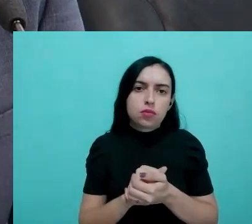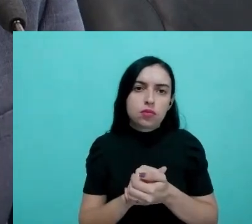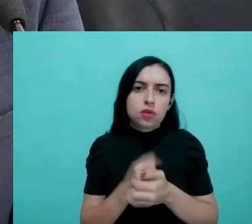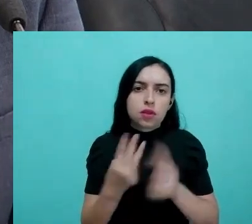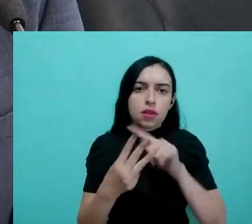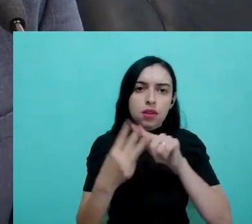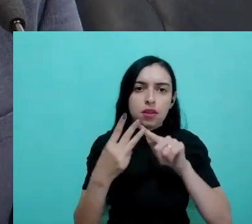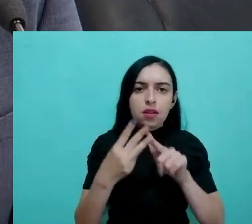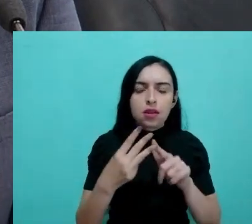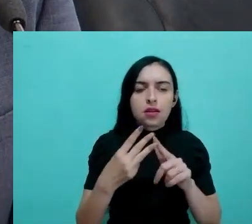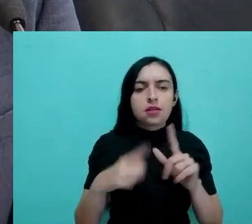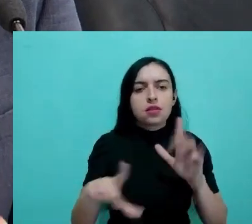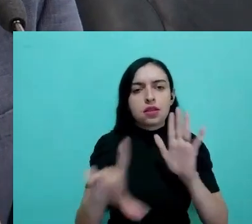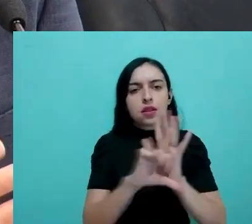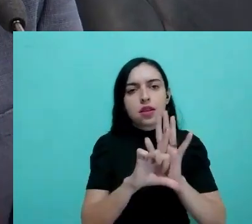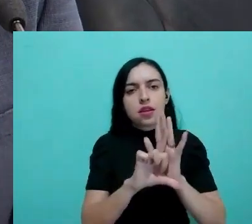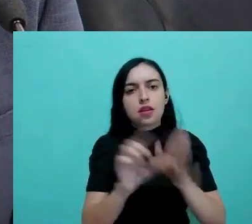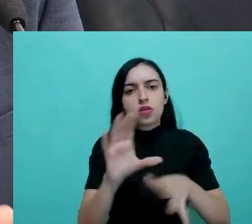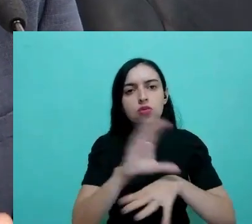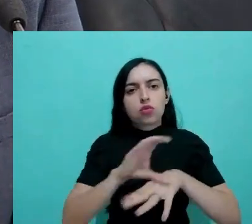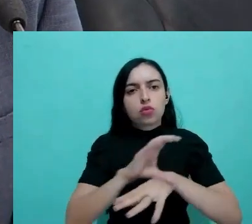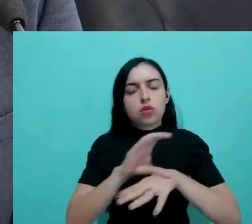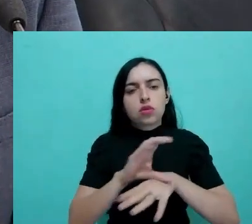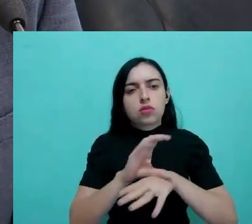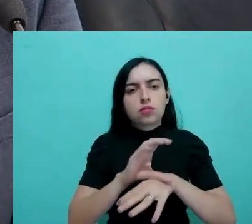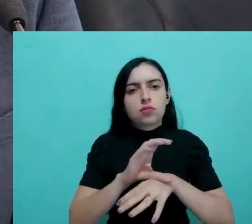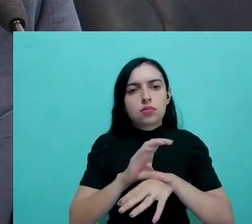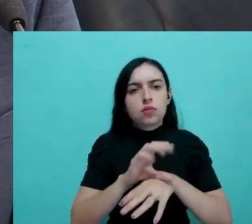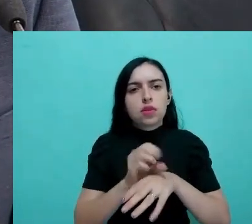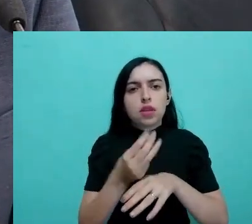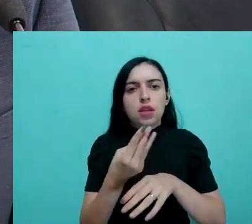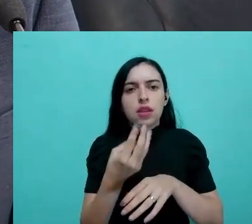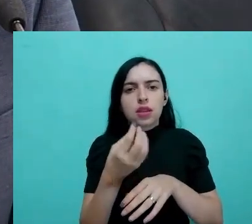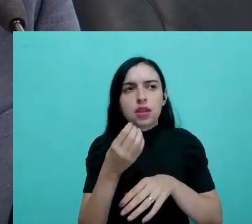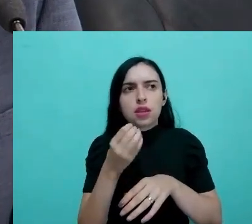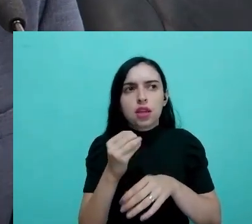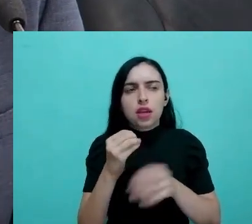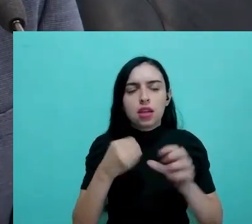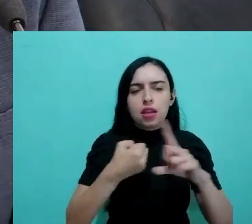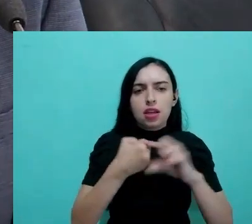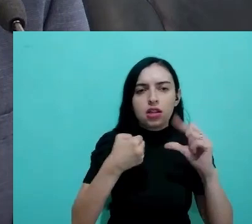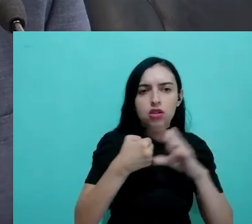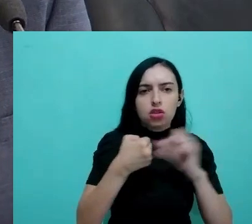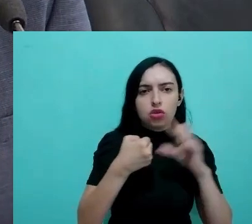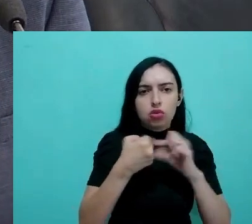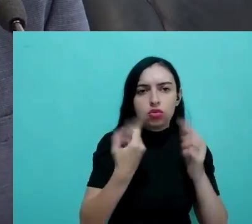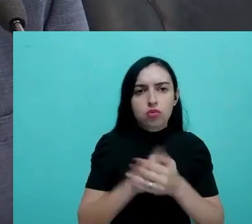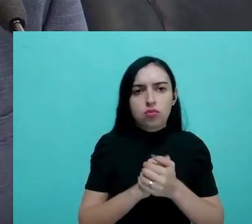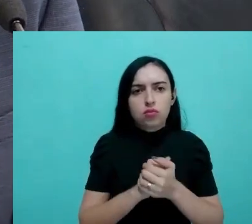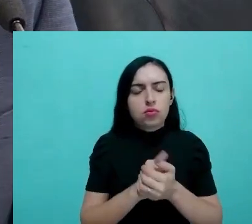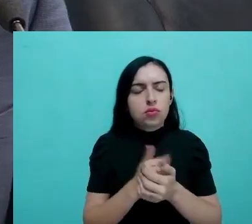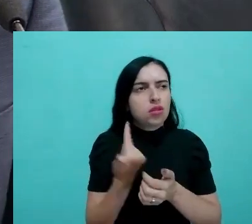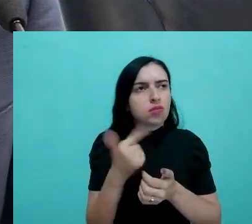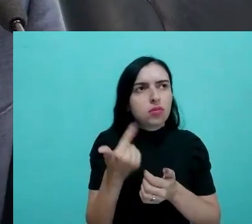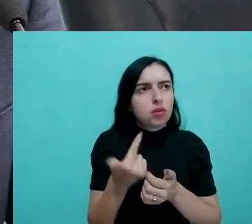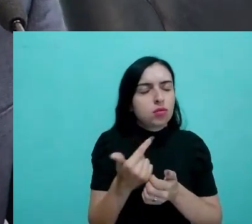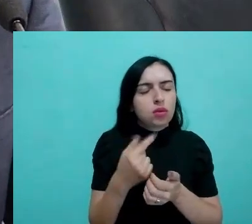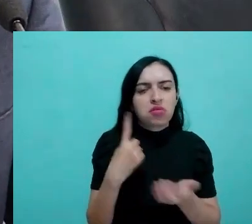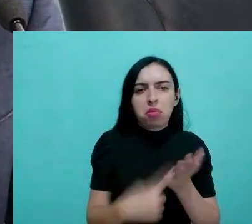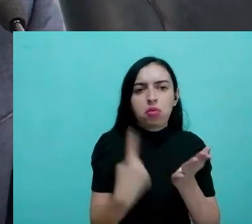leyes constitucionales, unos 30 artículos en su conjunto. No tiene ningún compromiso con